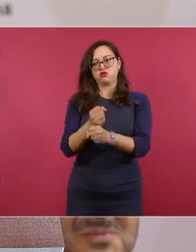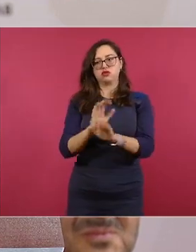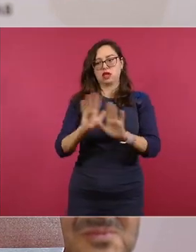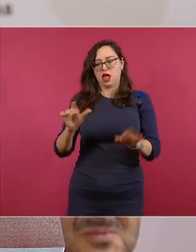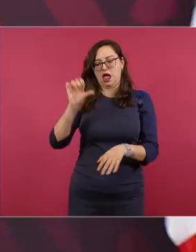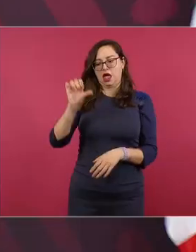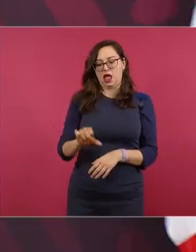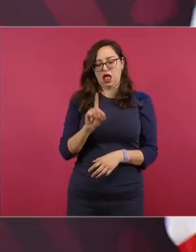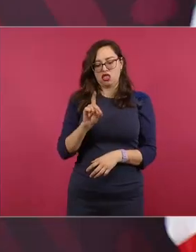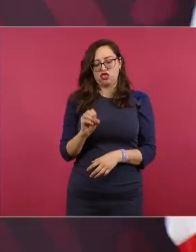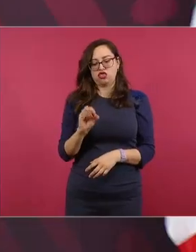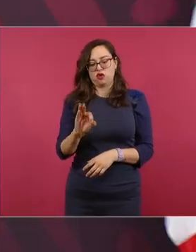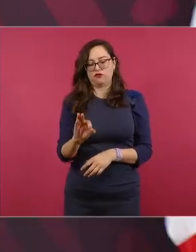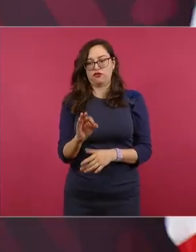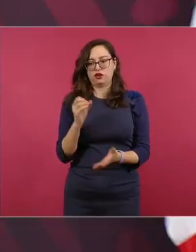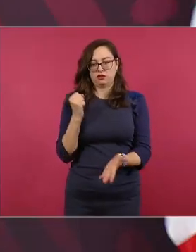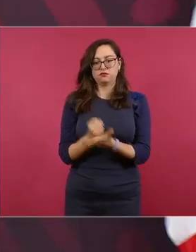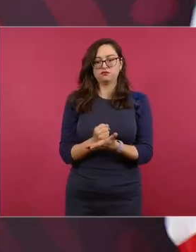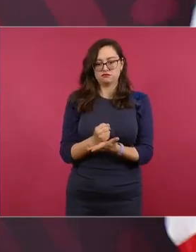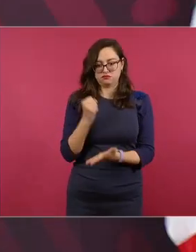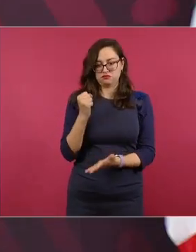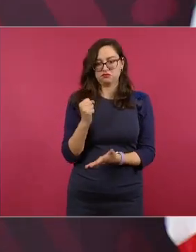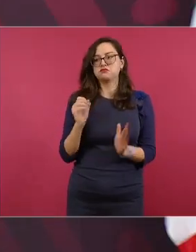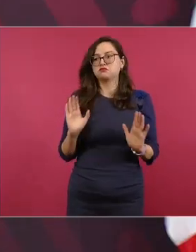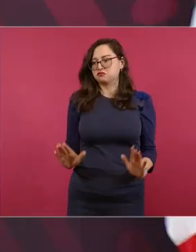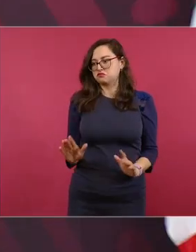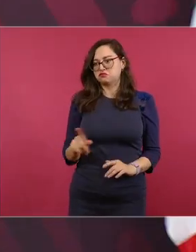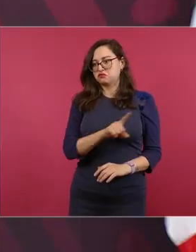que se van a beneficiar